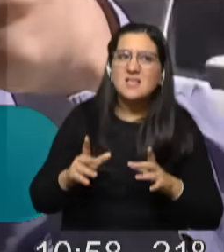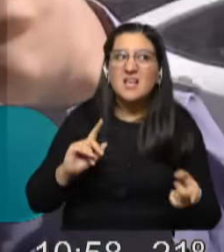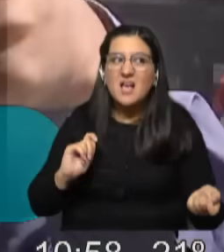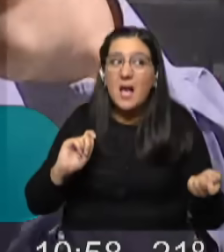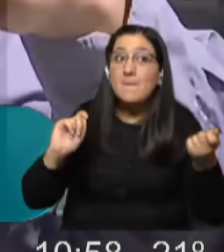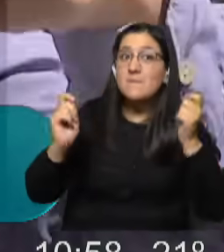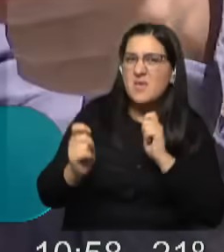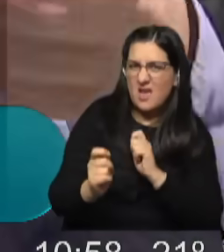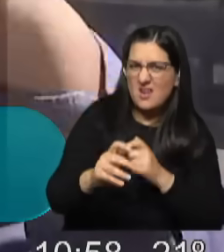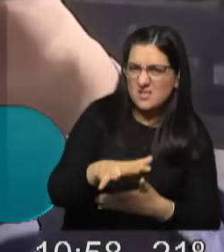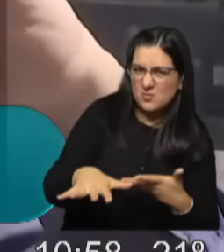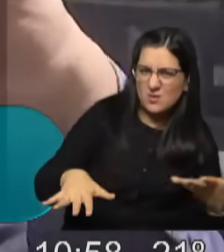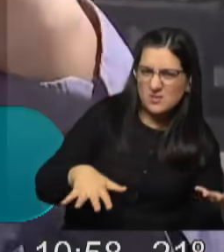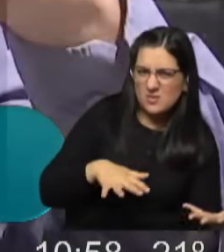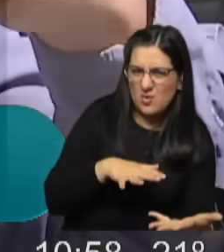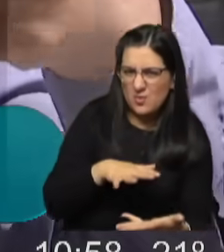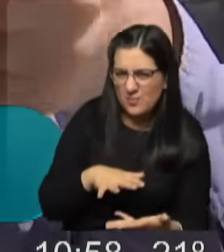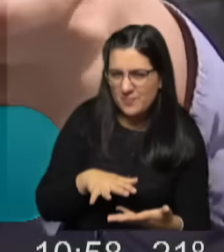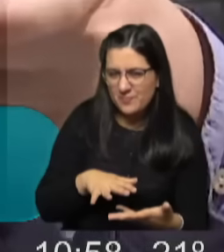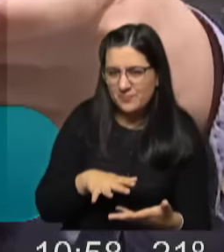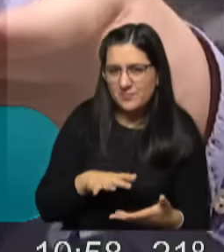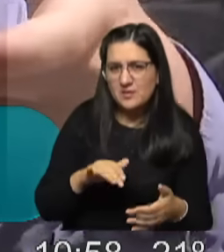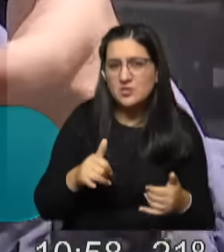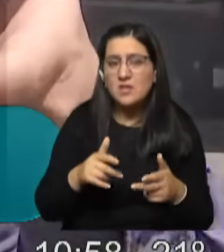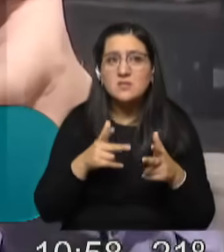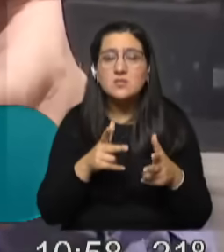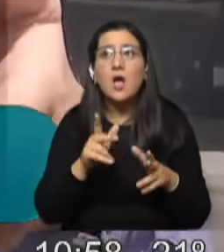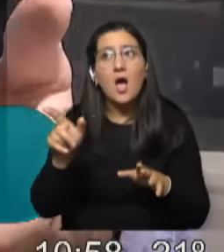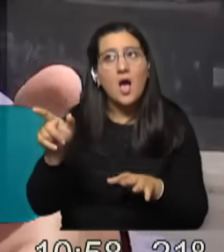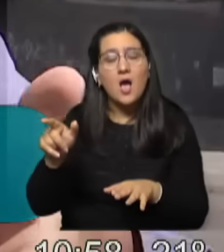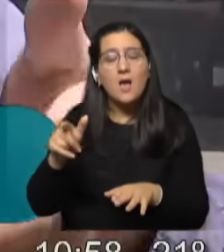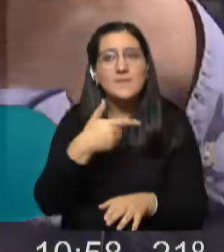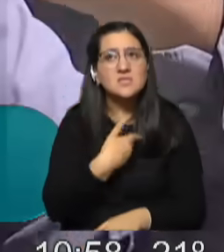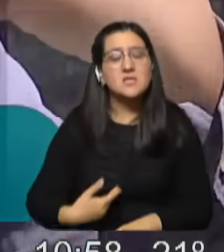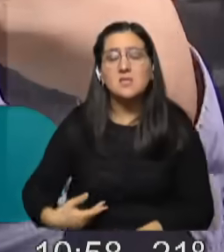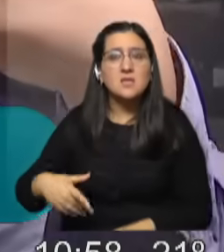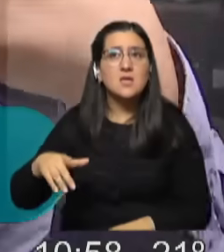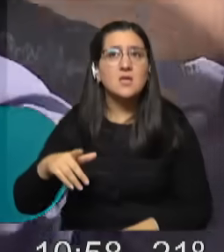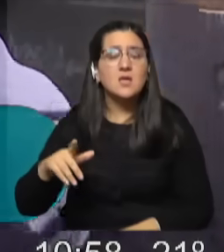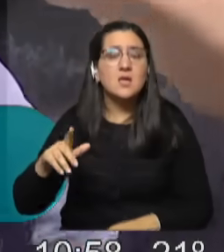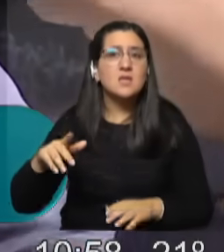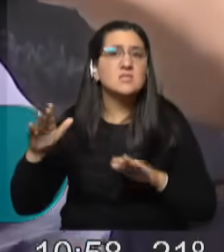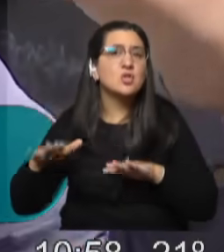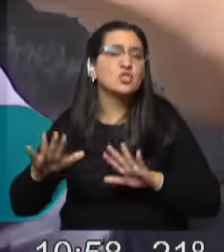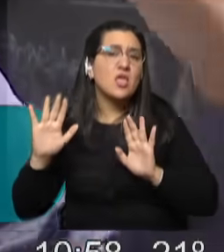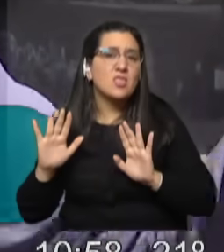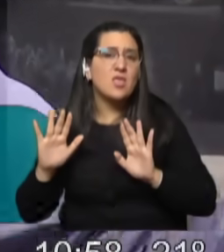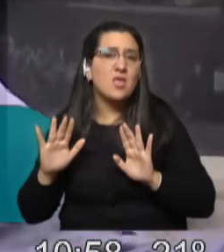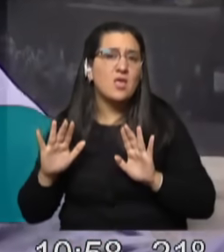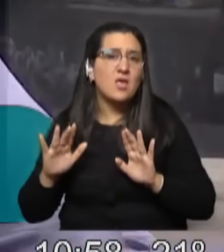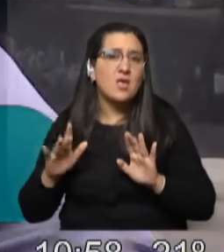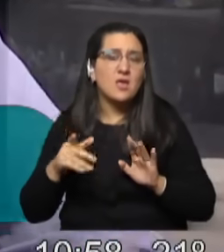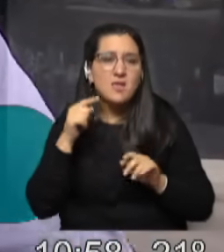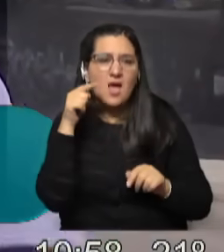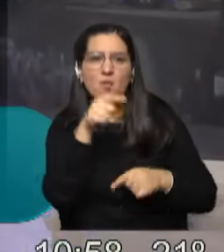la carga respecto, o sea, ya medio que proclamando la inocencia del presidente en la pregunta y apuntando a la empresa y